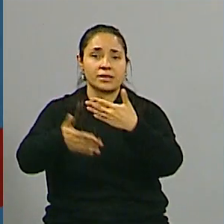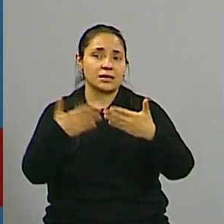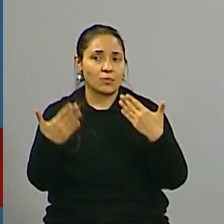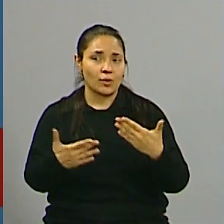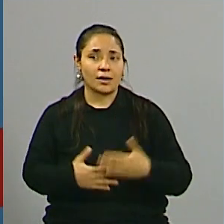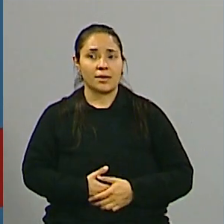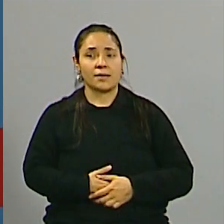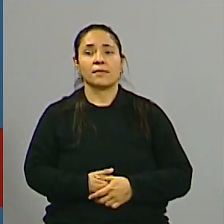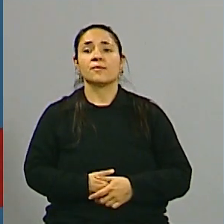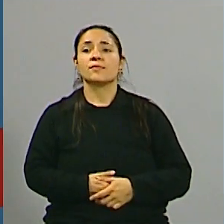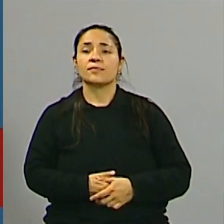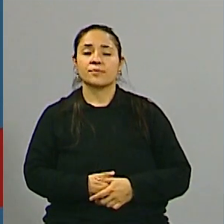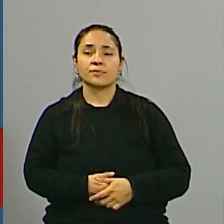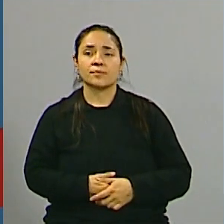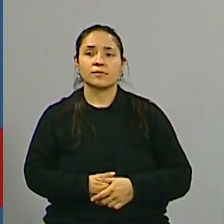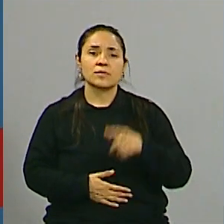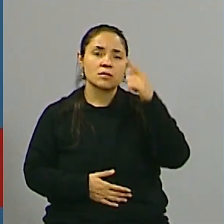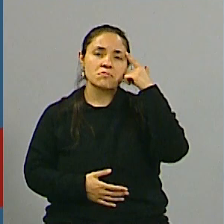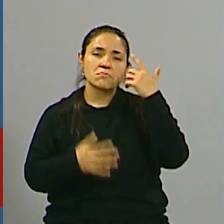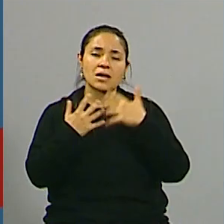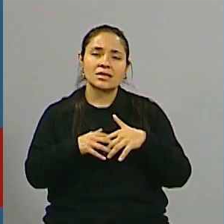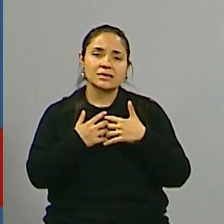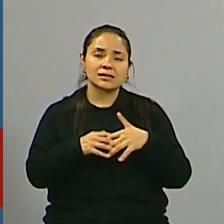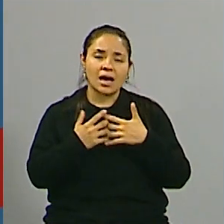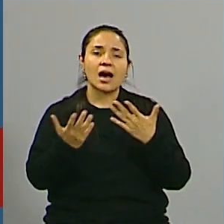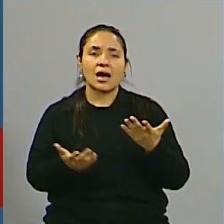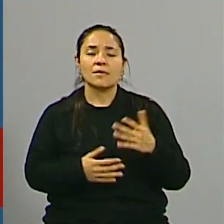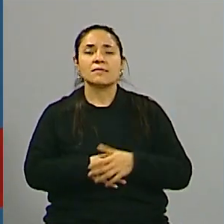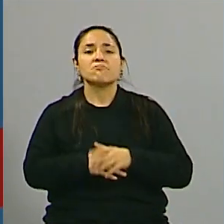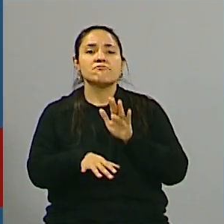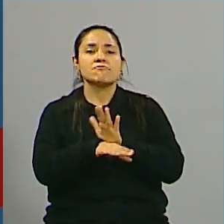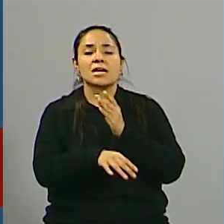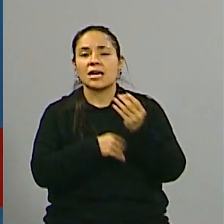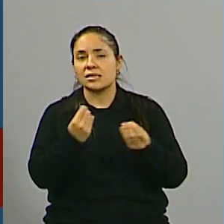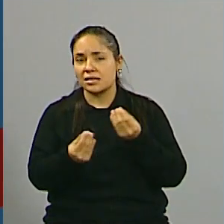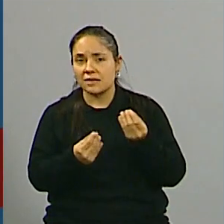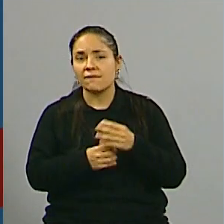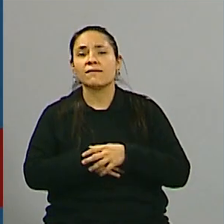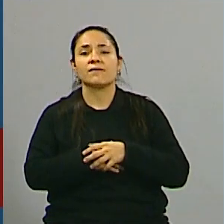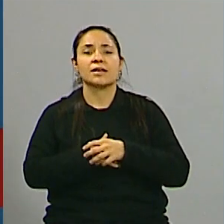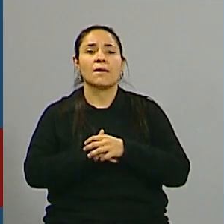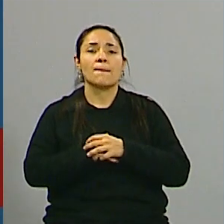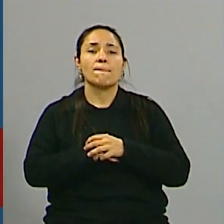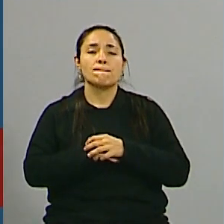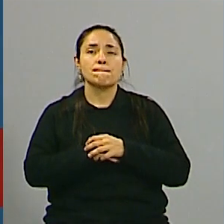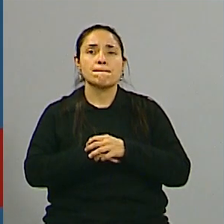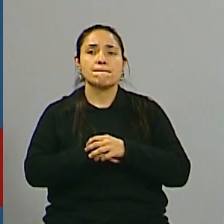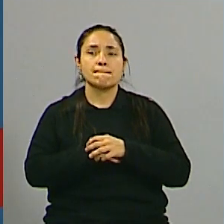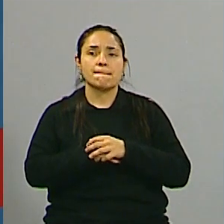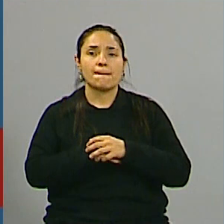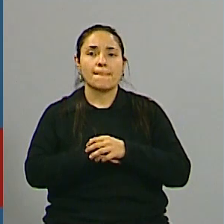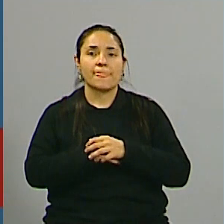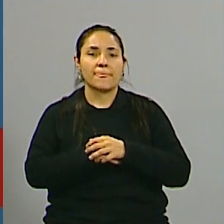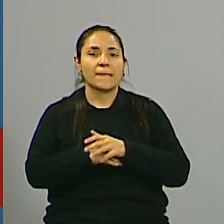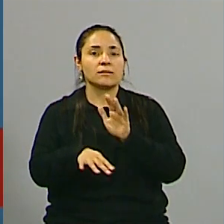duda. Pensaba en todo lo que significa, ¿no? Vos bien repasabas que tiene que ver con una